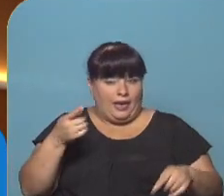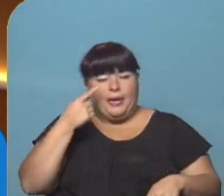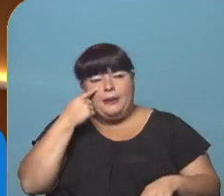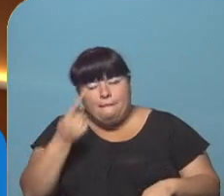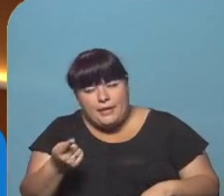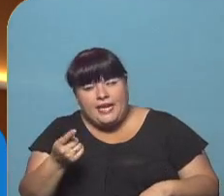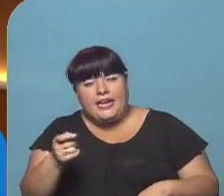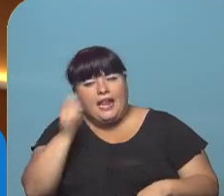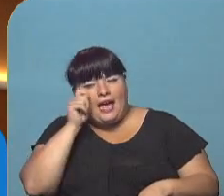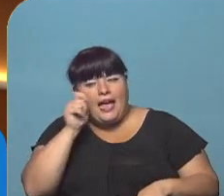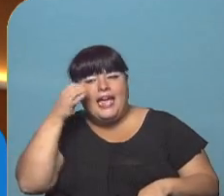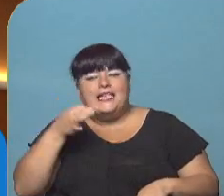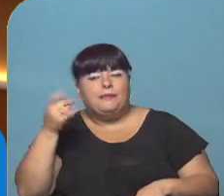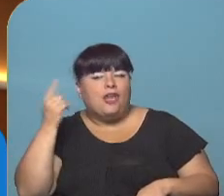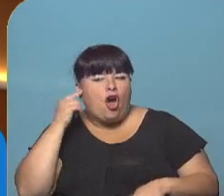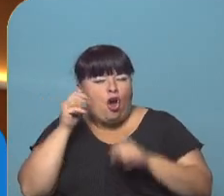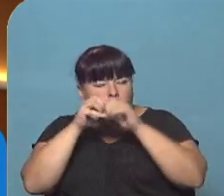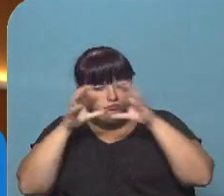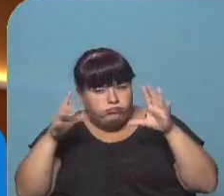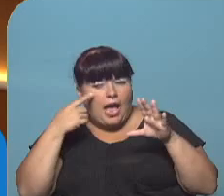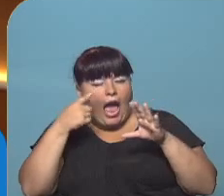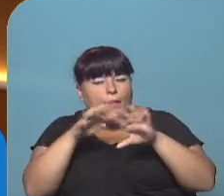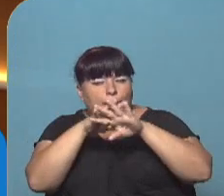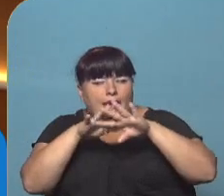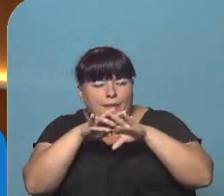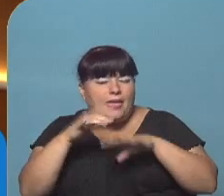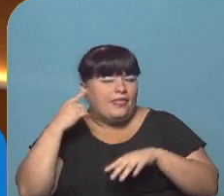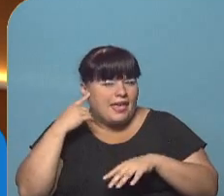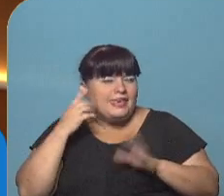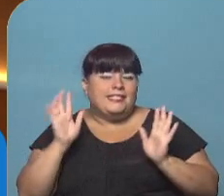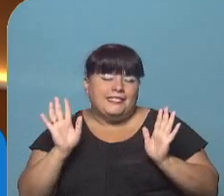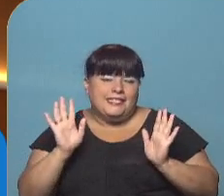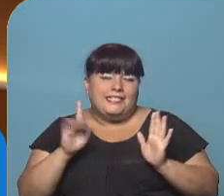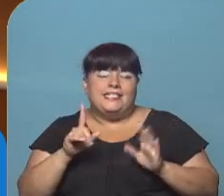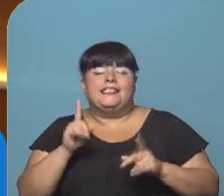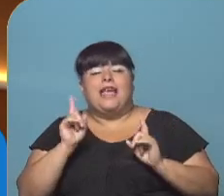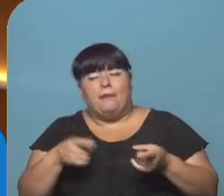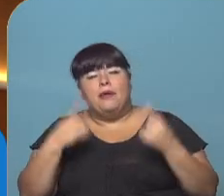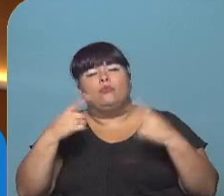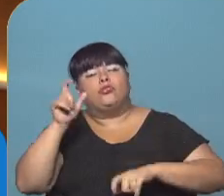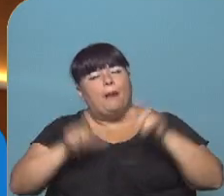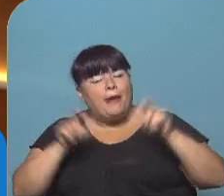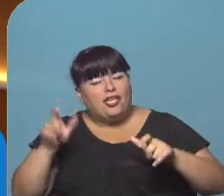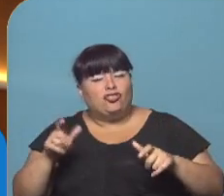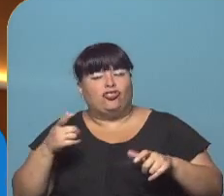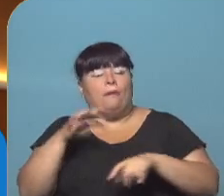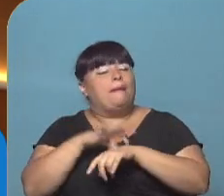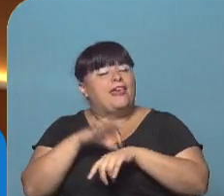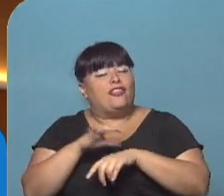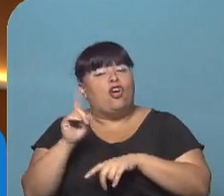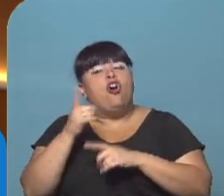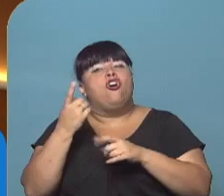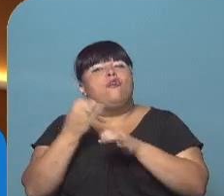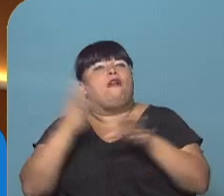Mirar difícil, con un otoscopio con poco aumento, ver la membrana timpánica no es lo común. Aparte, mucha gente, muchos médicos que no